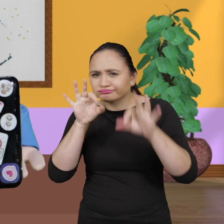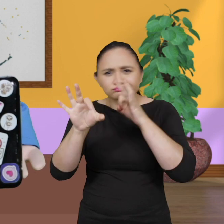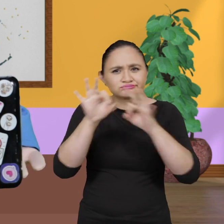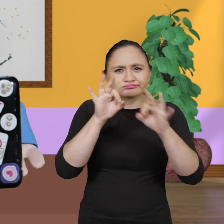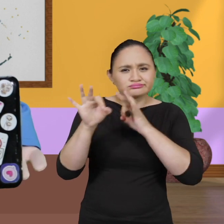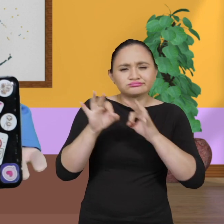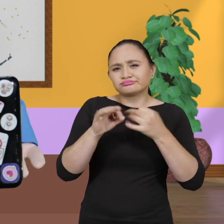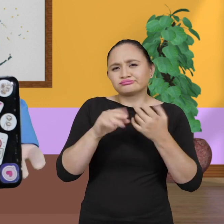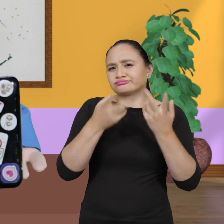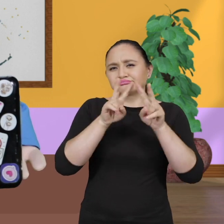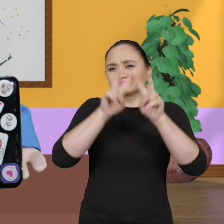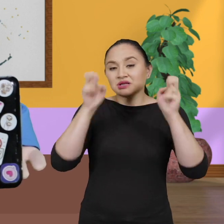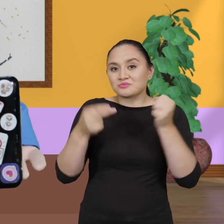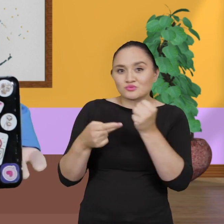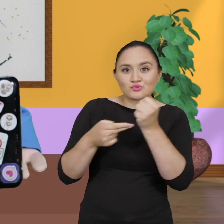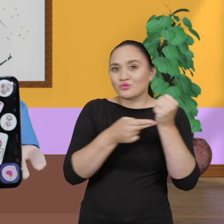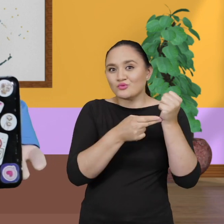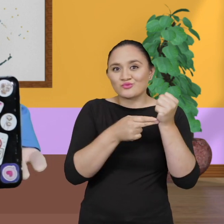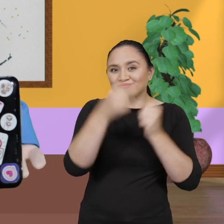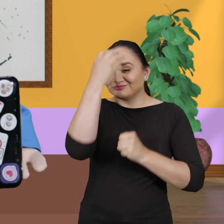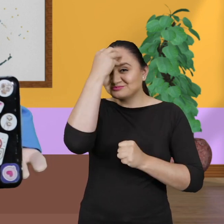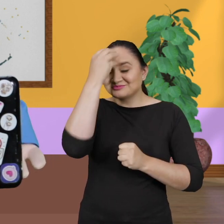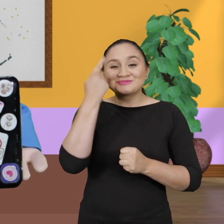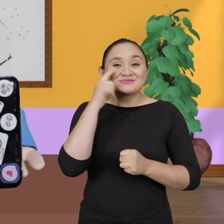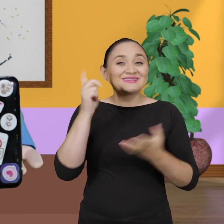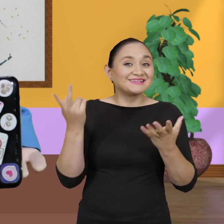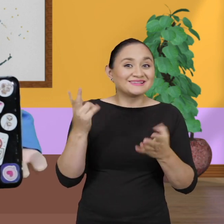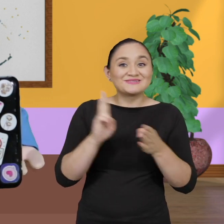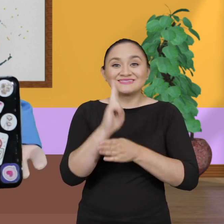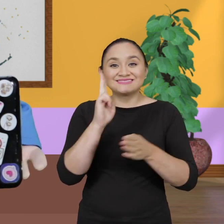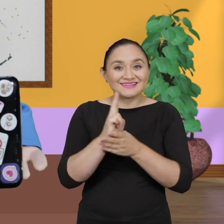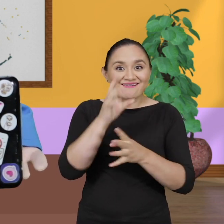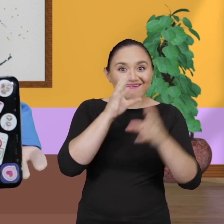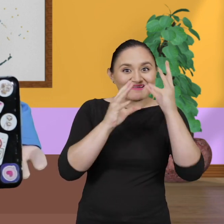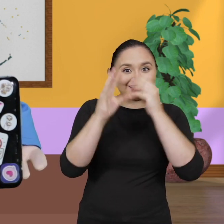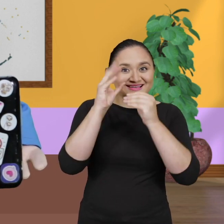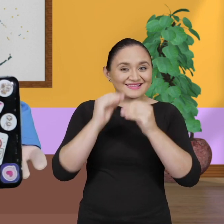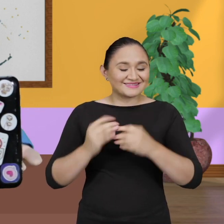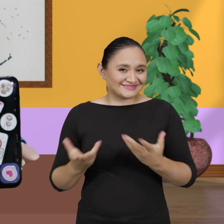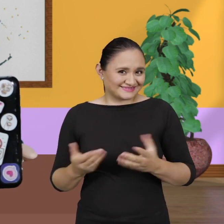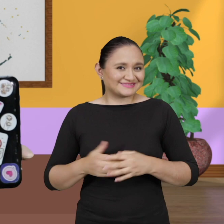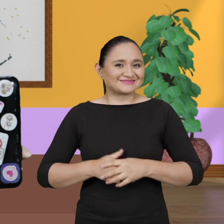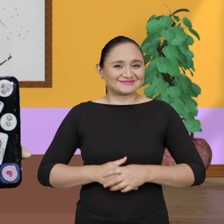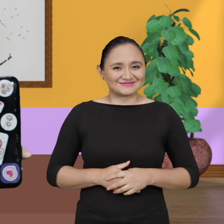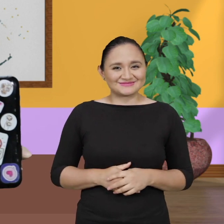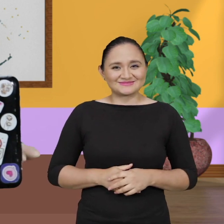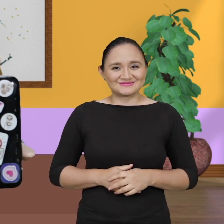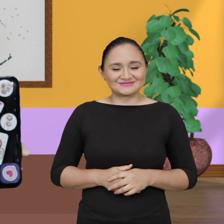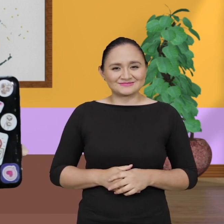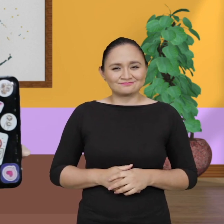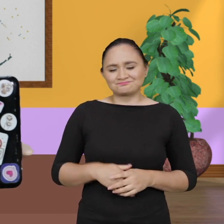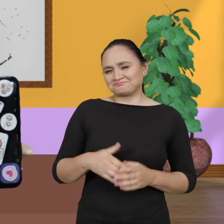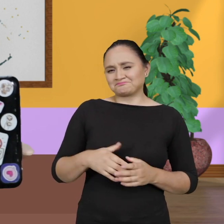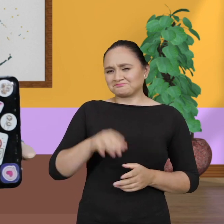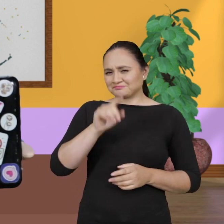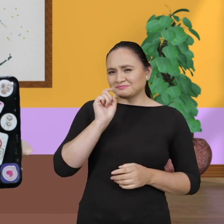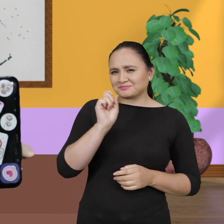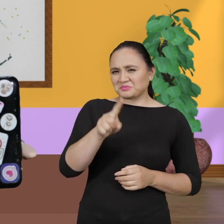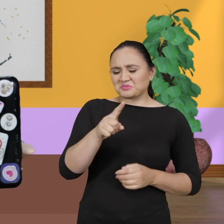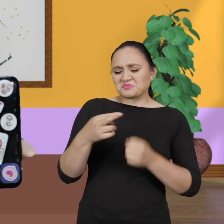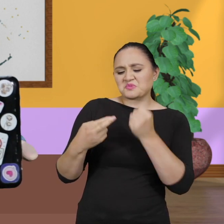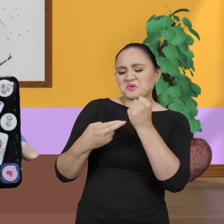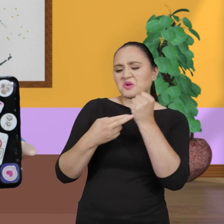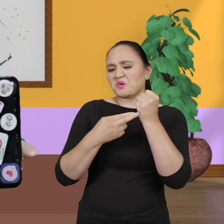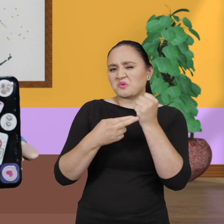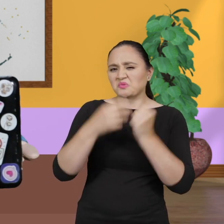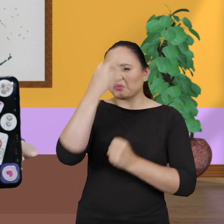encontrar unos novedosos recursos educativos para usarlos en el aprendizaje. ¿Ah? Por cierto, ¿qué es